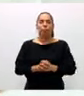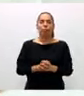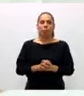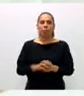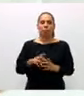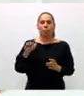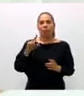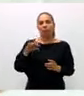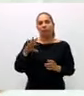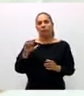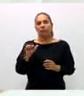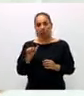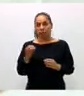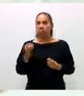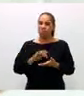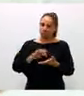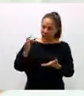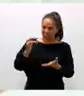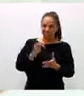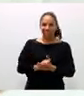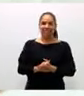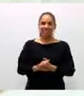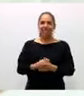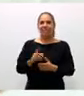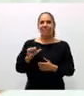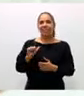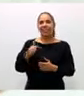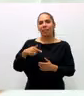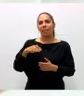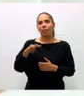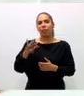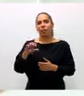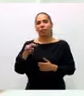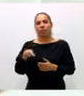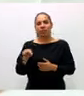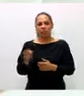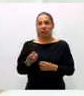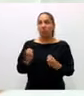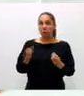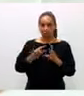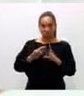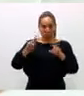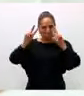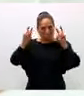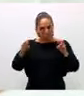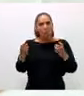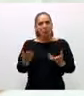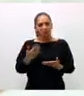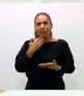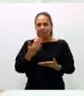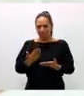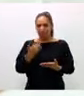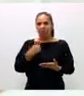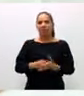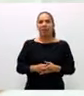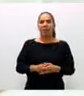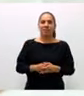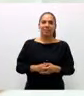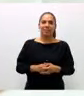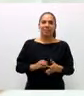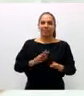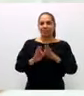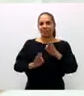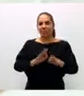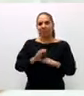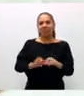por compartir estas estrategias. Agustín Benavides, excelente tema para trabajarlo en nuestra escuela. Nos dice por aquí